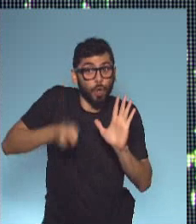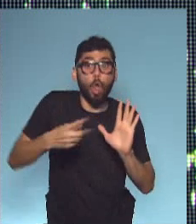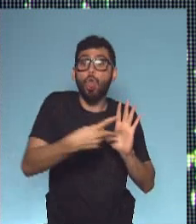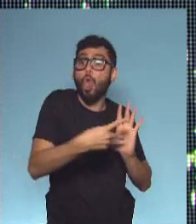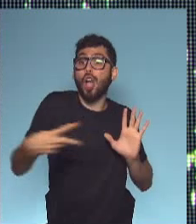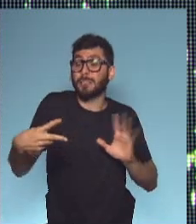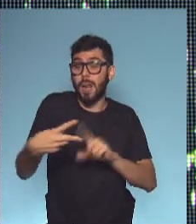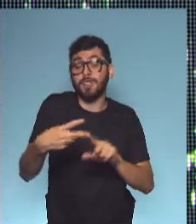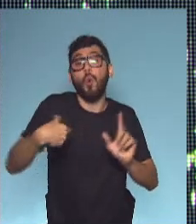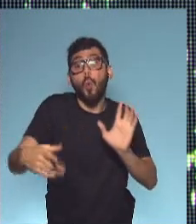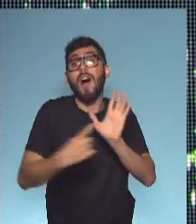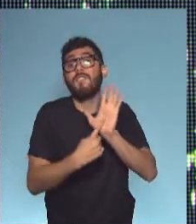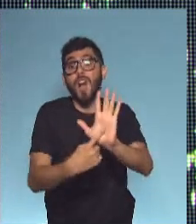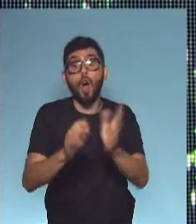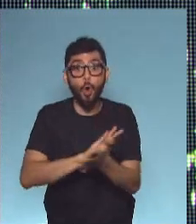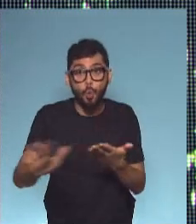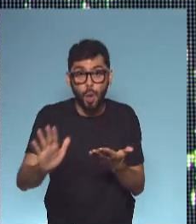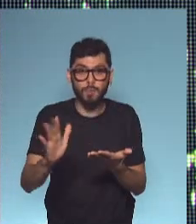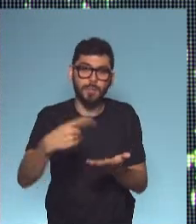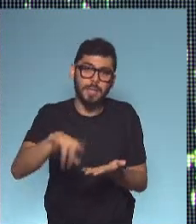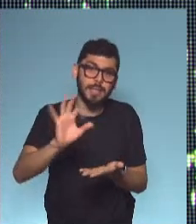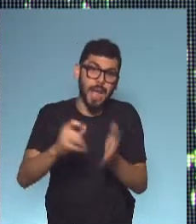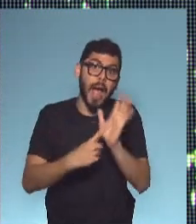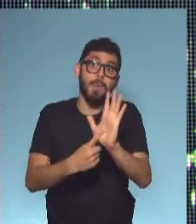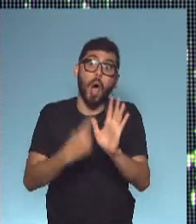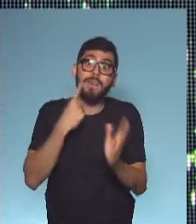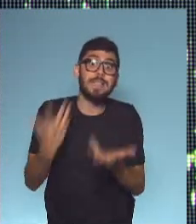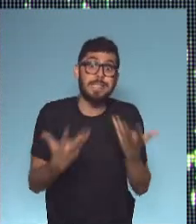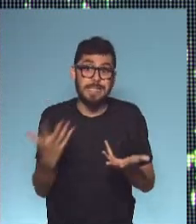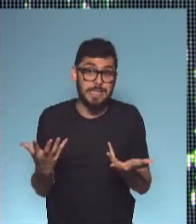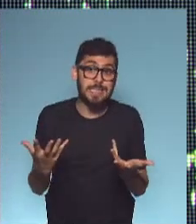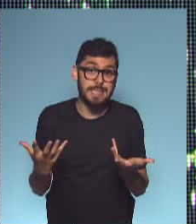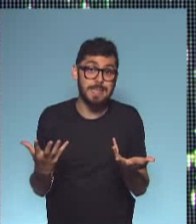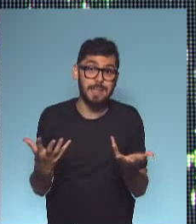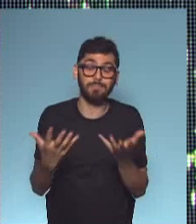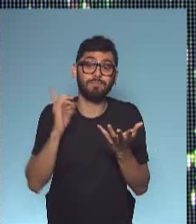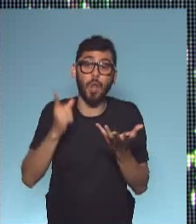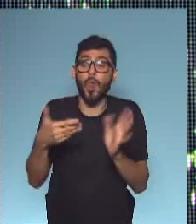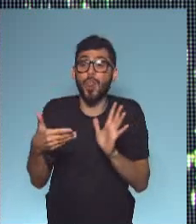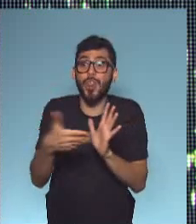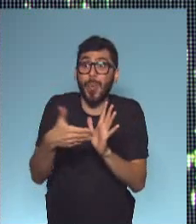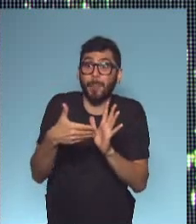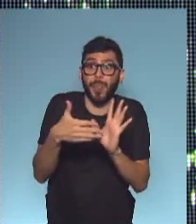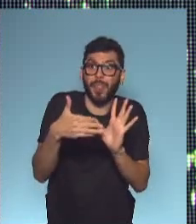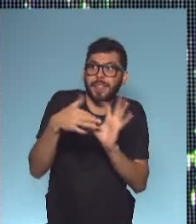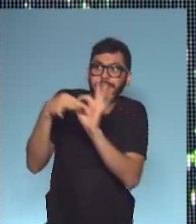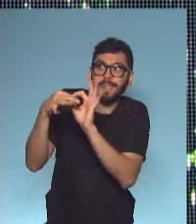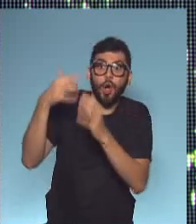decisión. Ya sabremos el tenor de esa nueva decisión y, evidentemente, condicionada quizás por el fallo de la